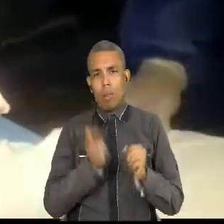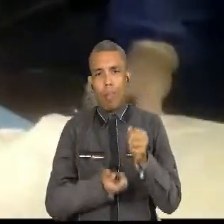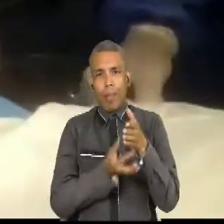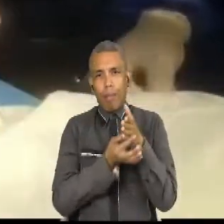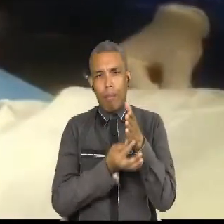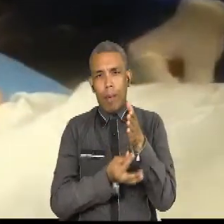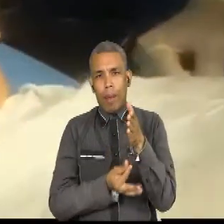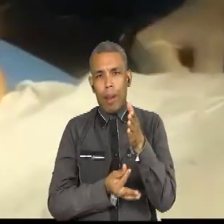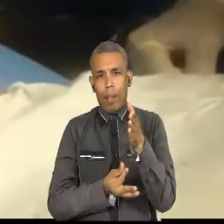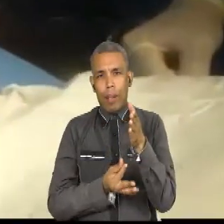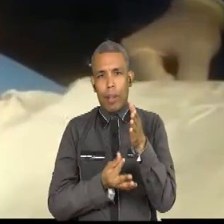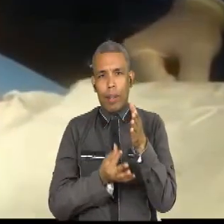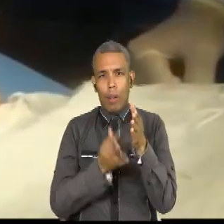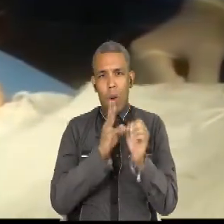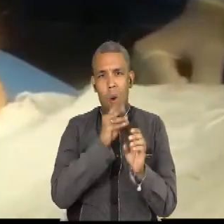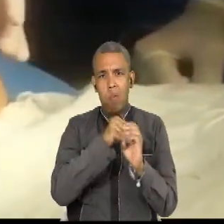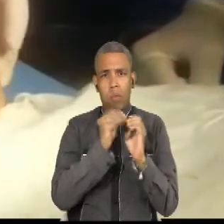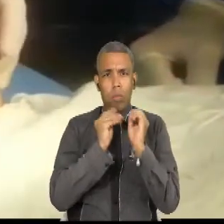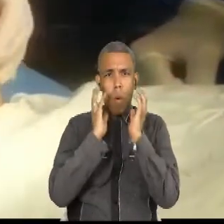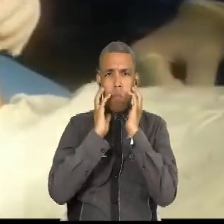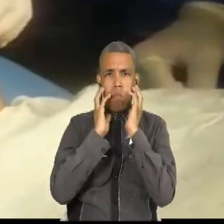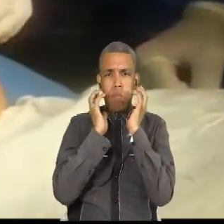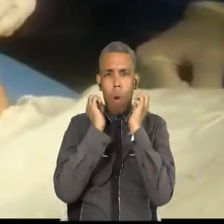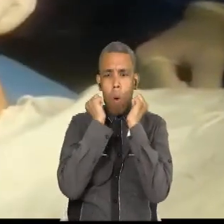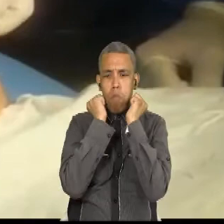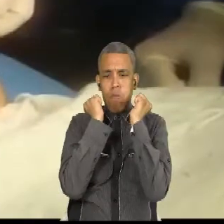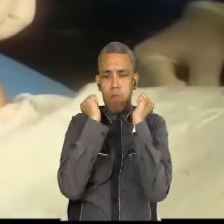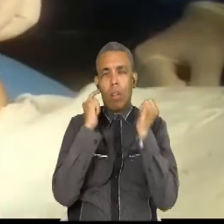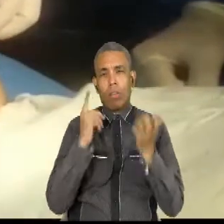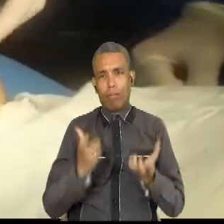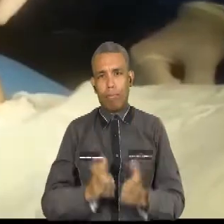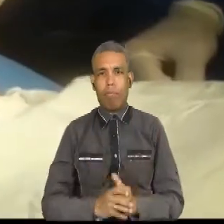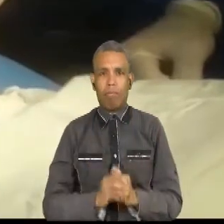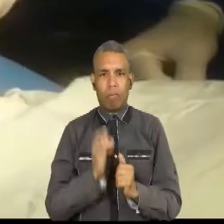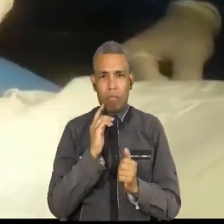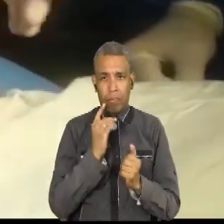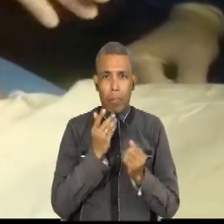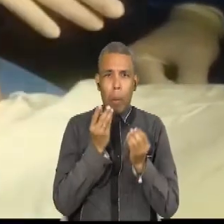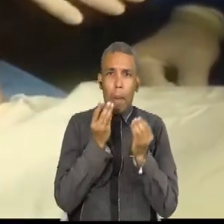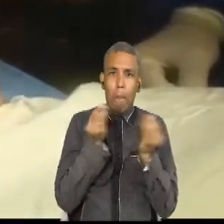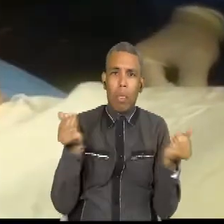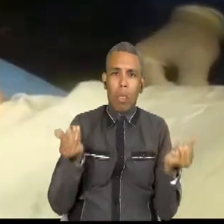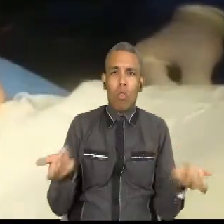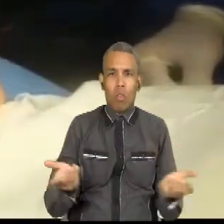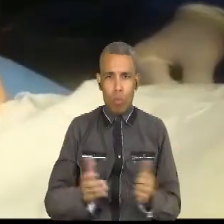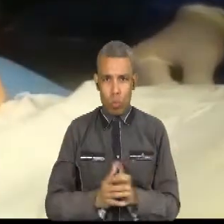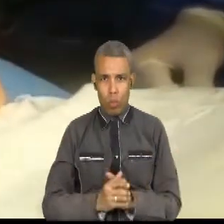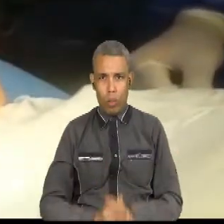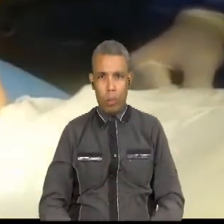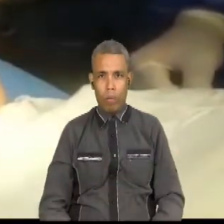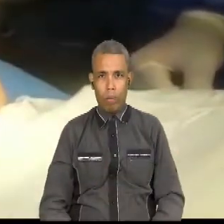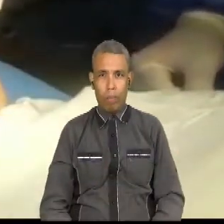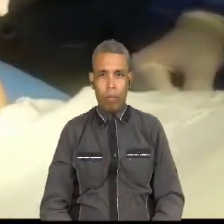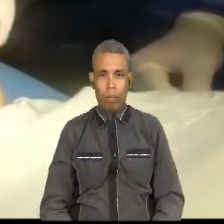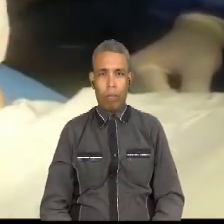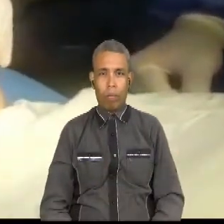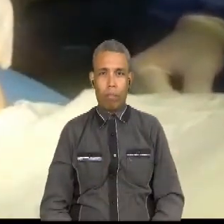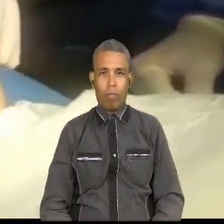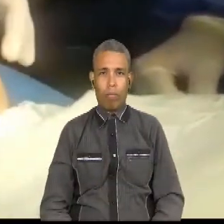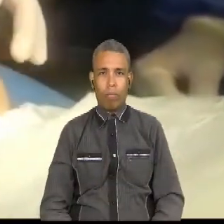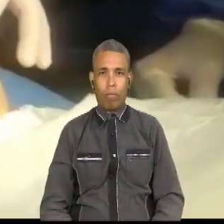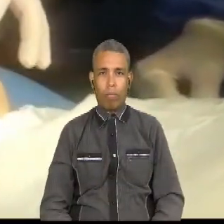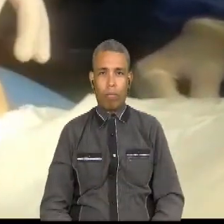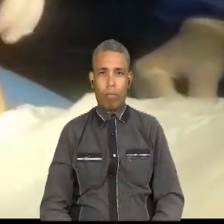favor. La paciente está bajo sedación oral para hacer el procedimiento un poco más sencillo y no estar en recuperación luego de una anestesia